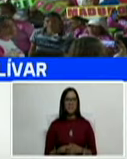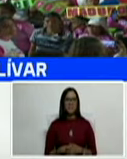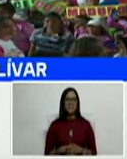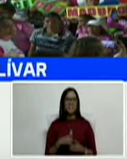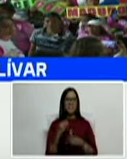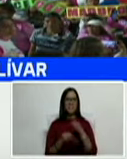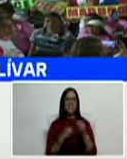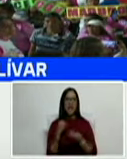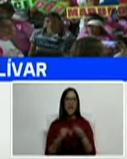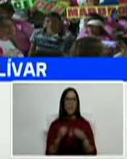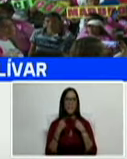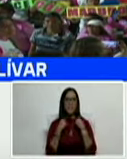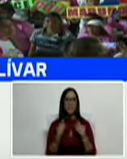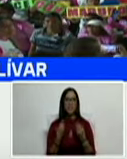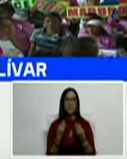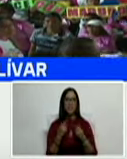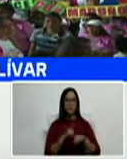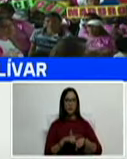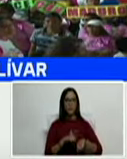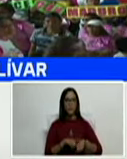Hicieron perder mucho tiempo.